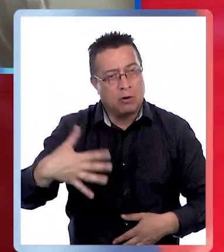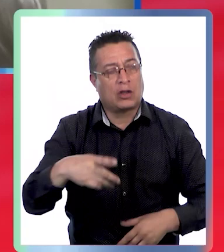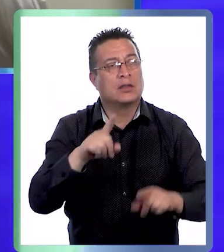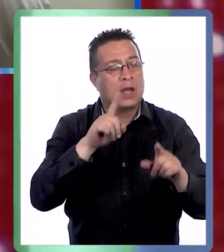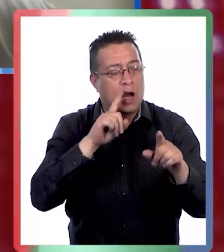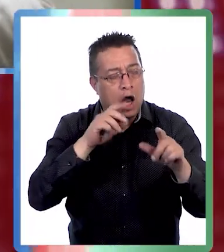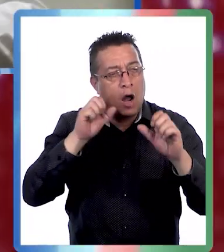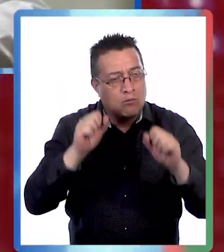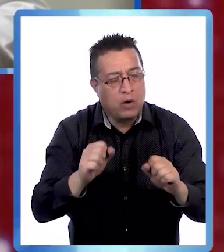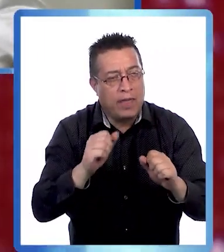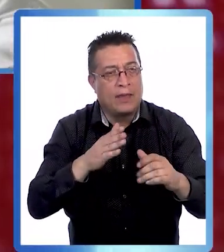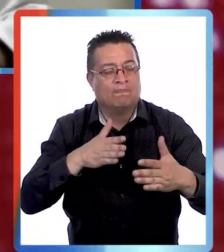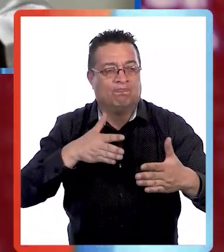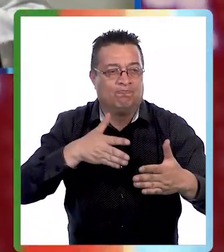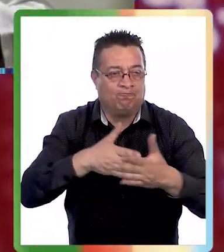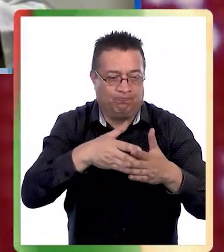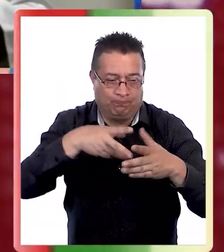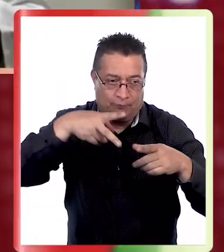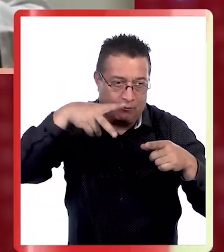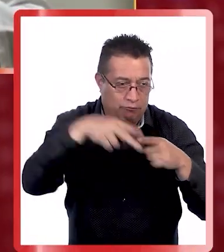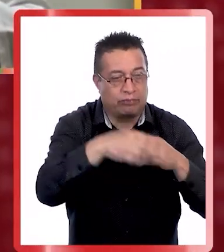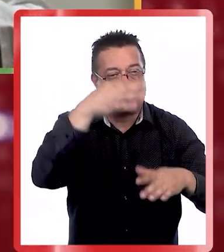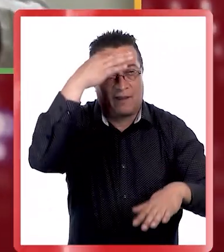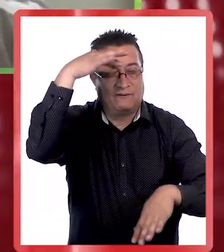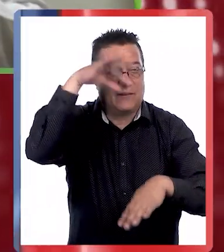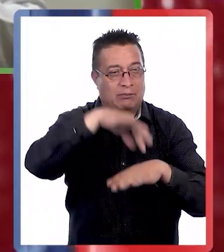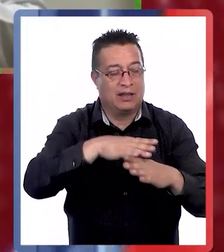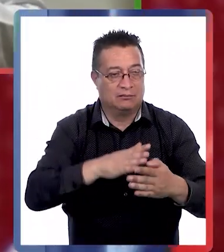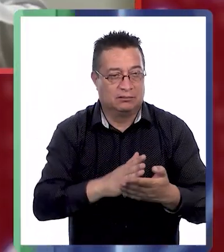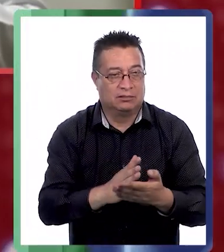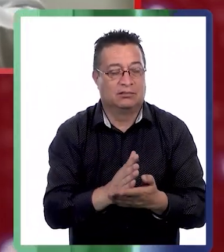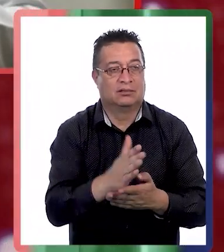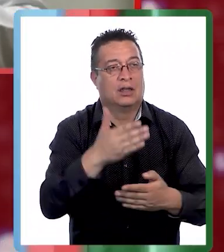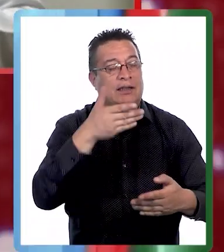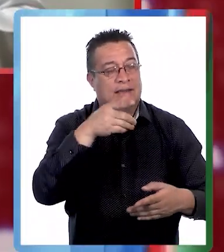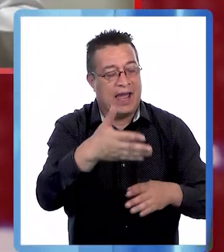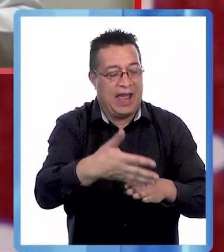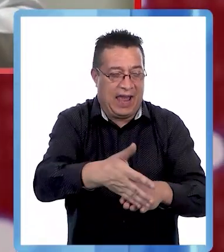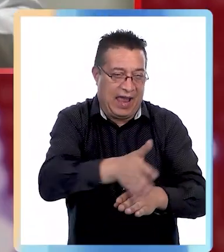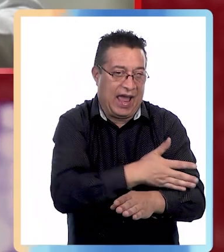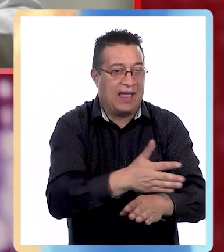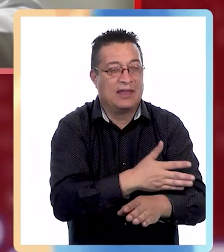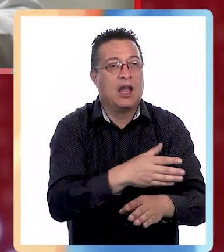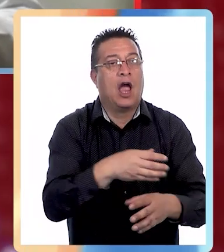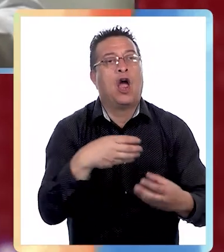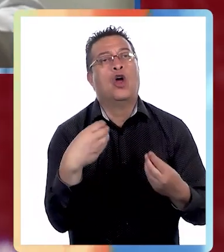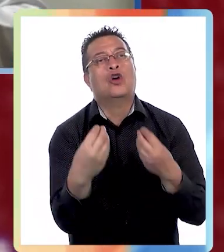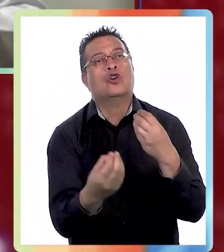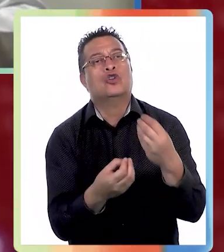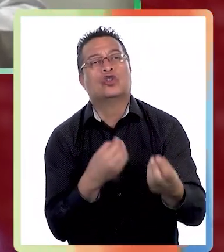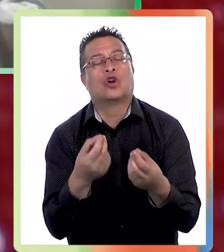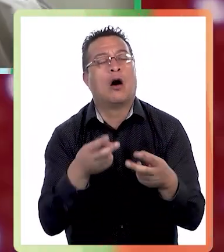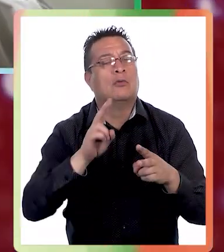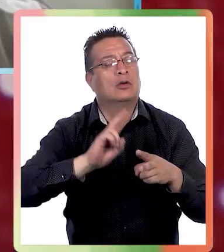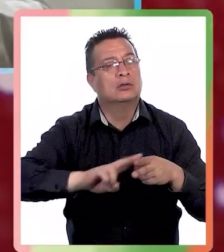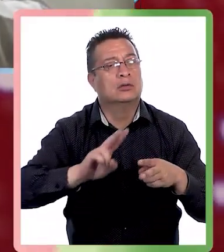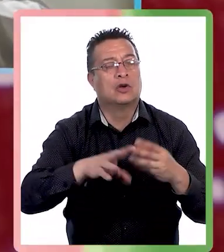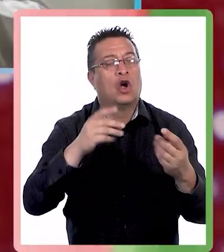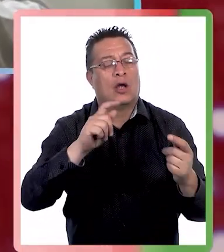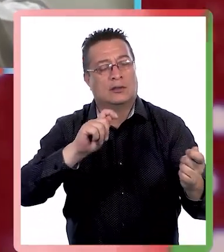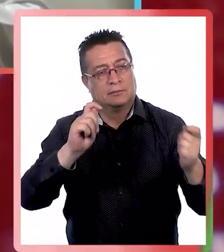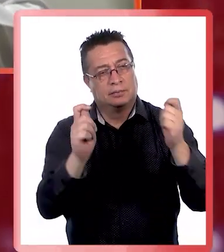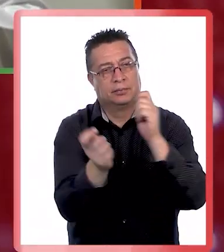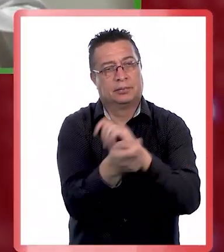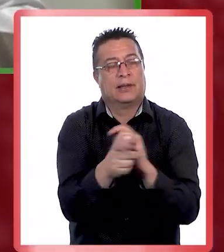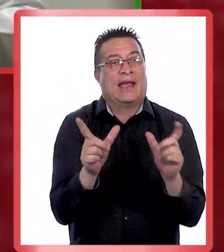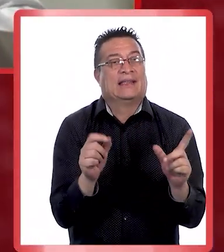poder atajar un poco esta enfermedad desde el inicio, desde lo antes posible. ¿Cómo se va desarrollando también, cómo va mutando el